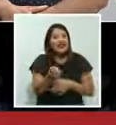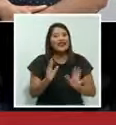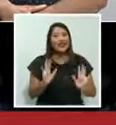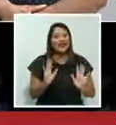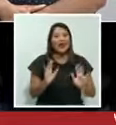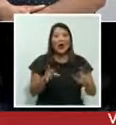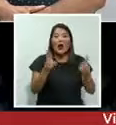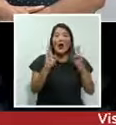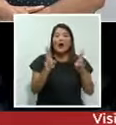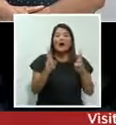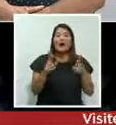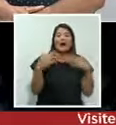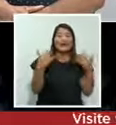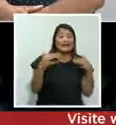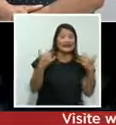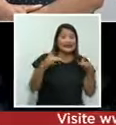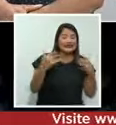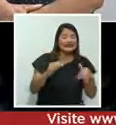efectivamente,